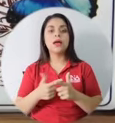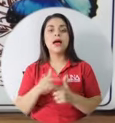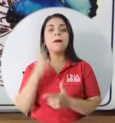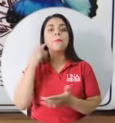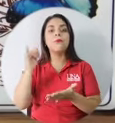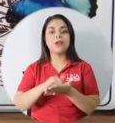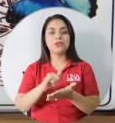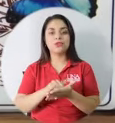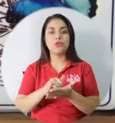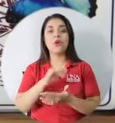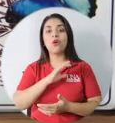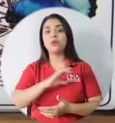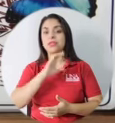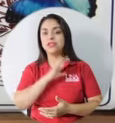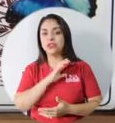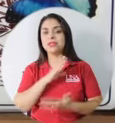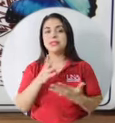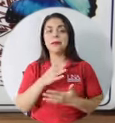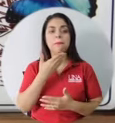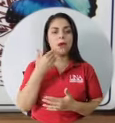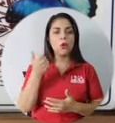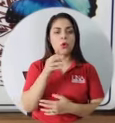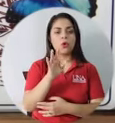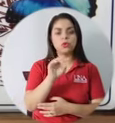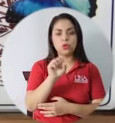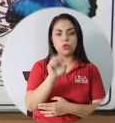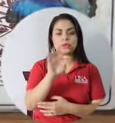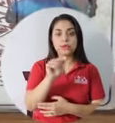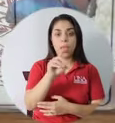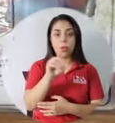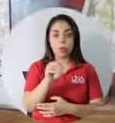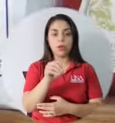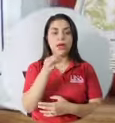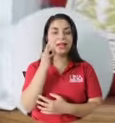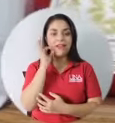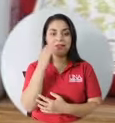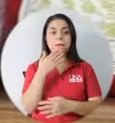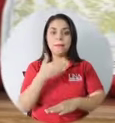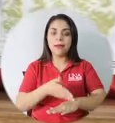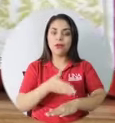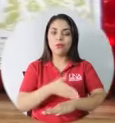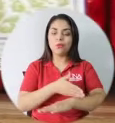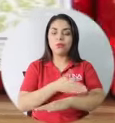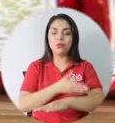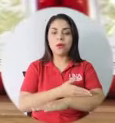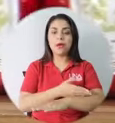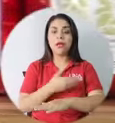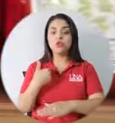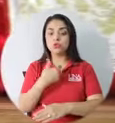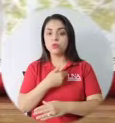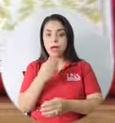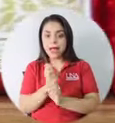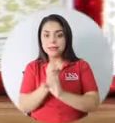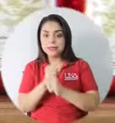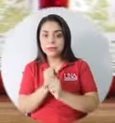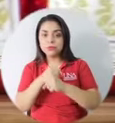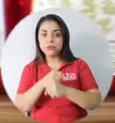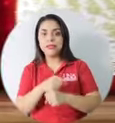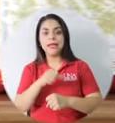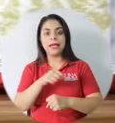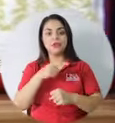para que el tostado de café fuera mejorando, para que mejores café que producíamos se orientaran al